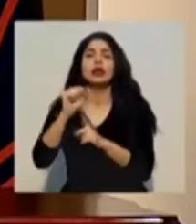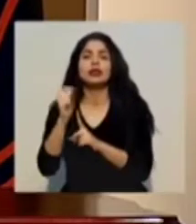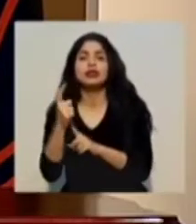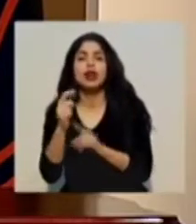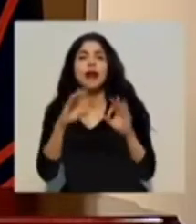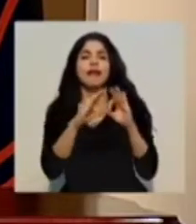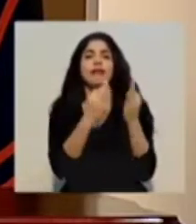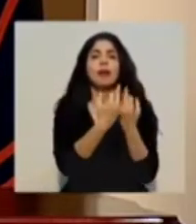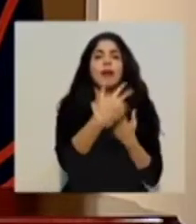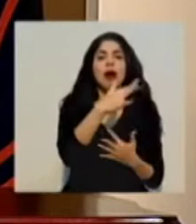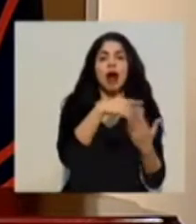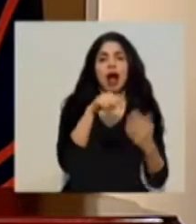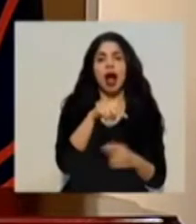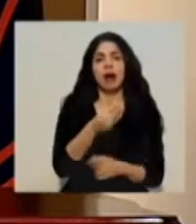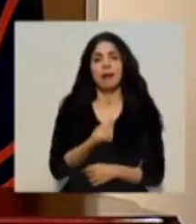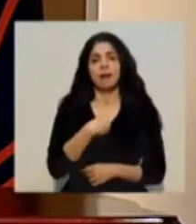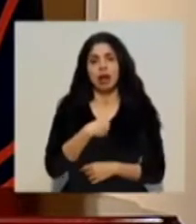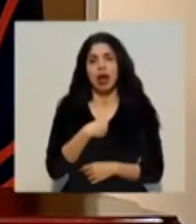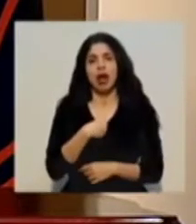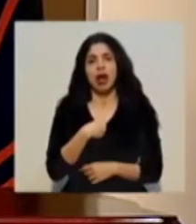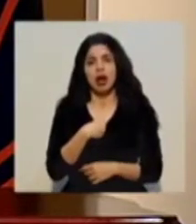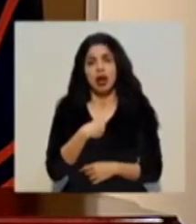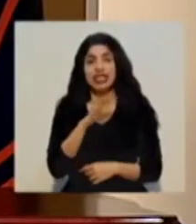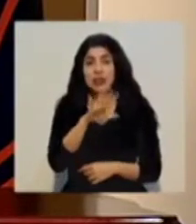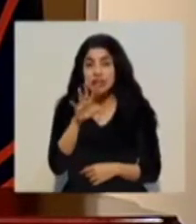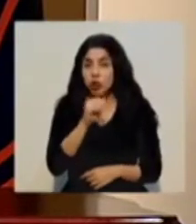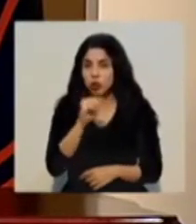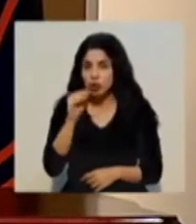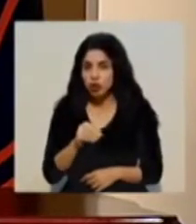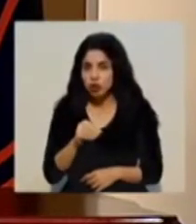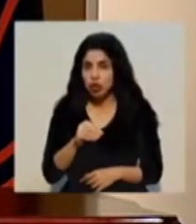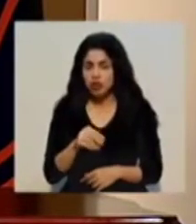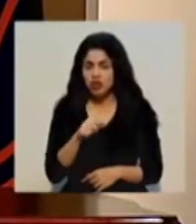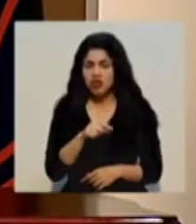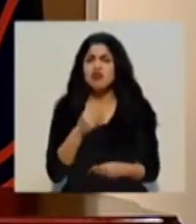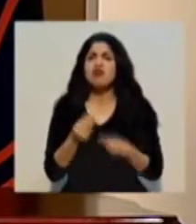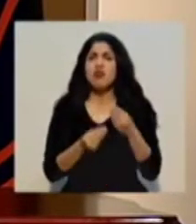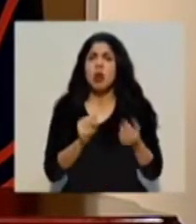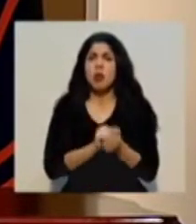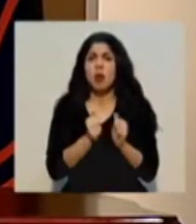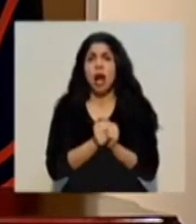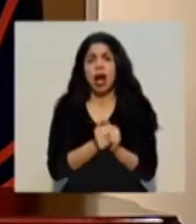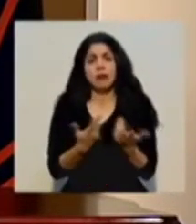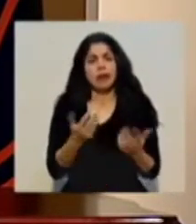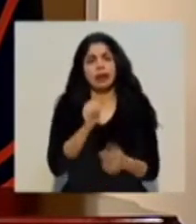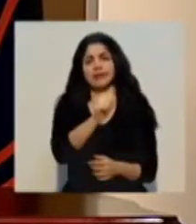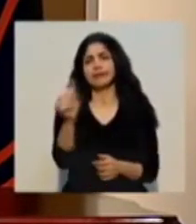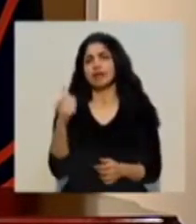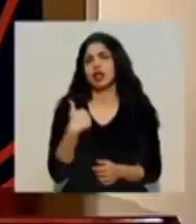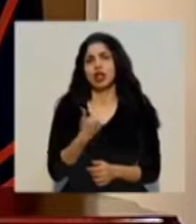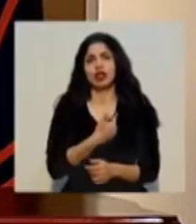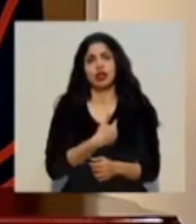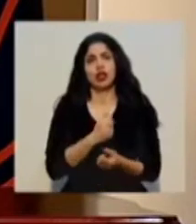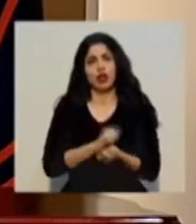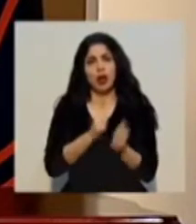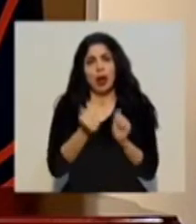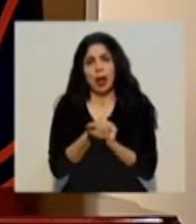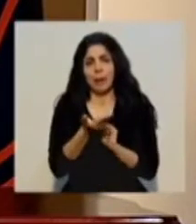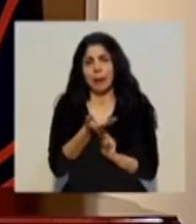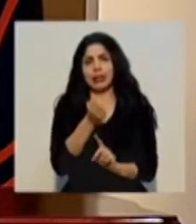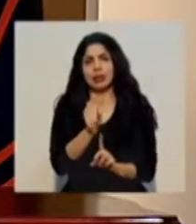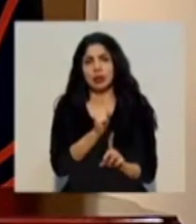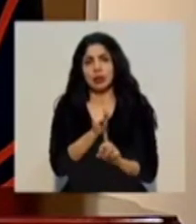y eso solamente nosotros podemos cambiar esa esa realidad así que